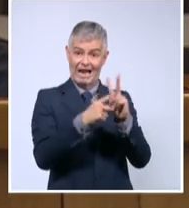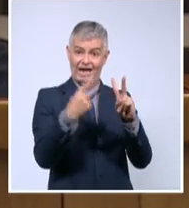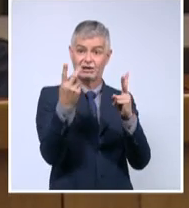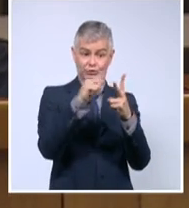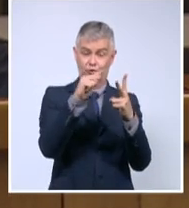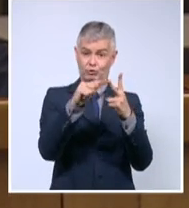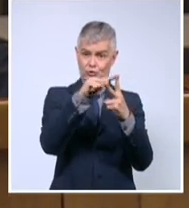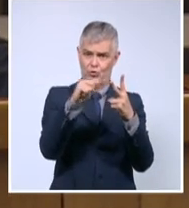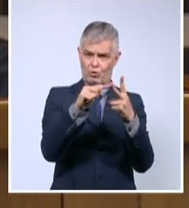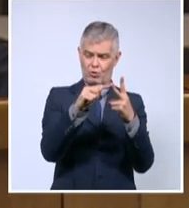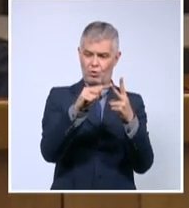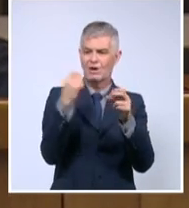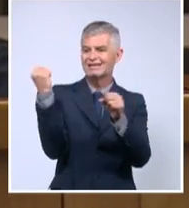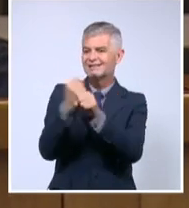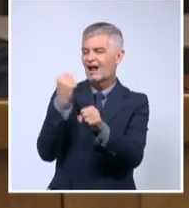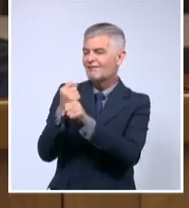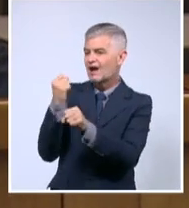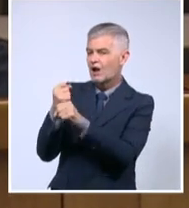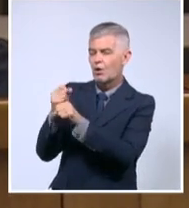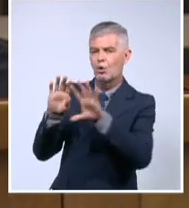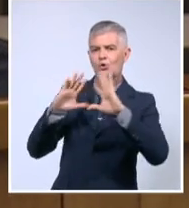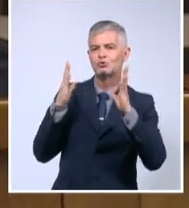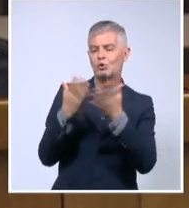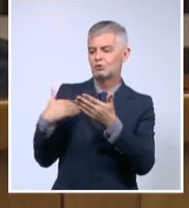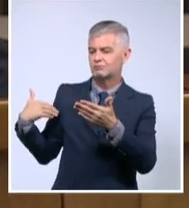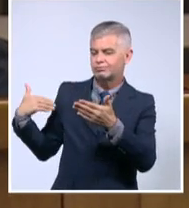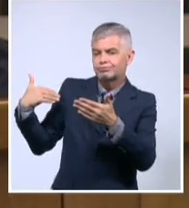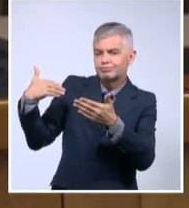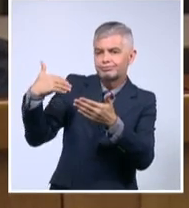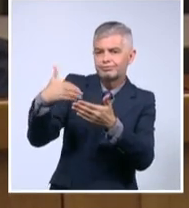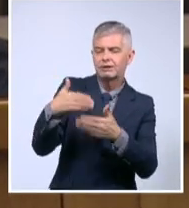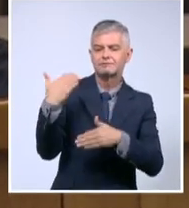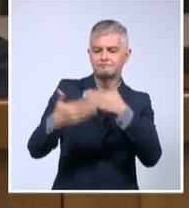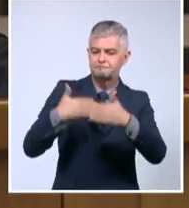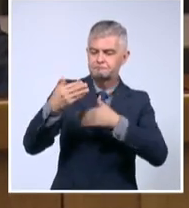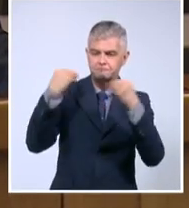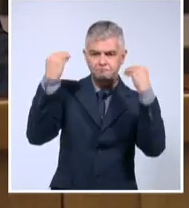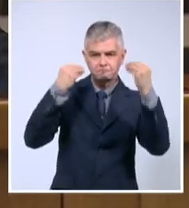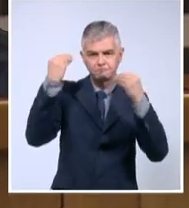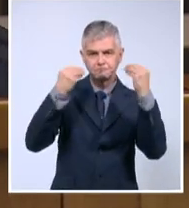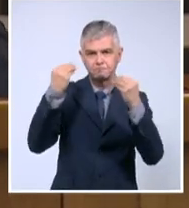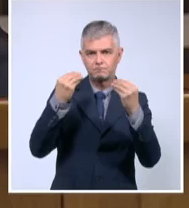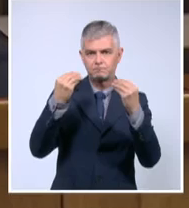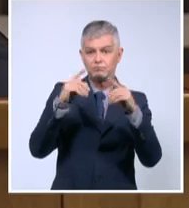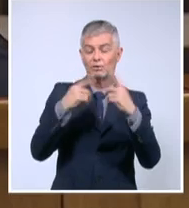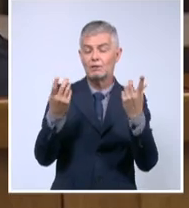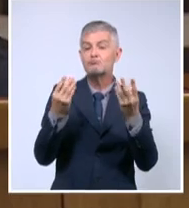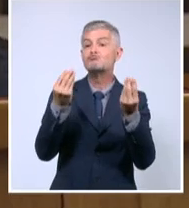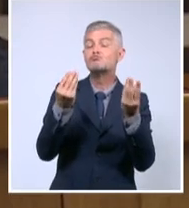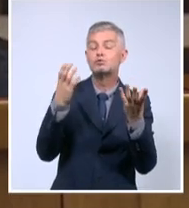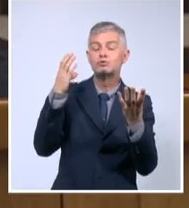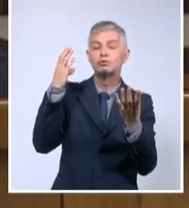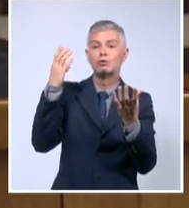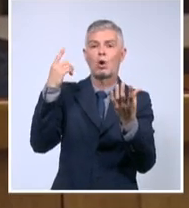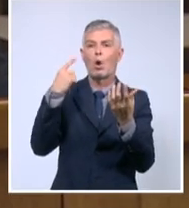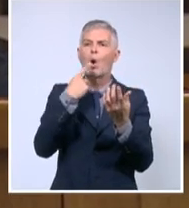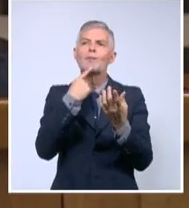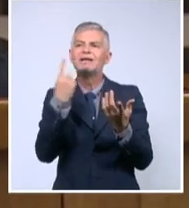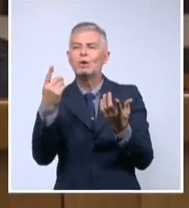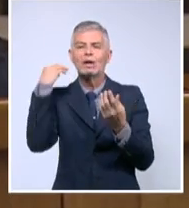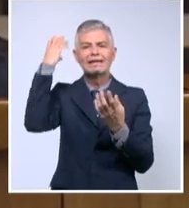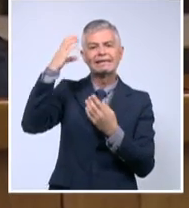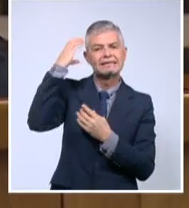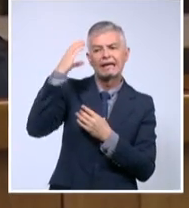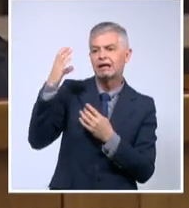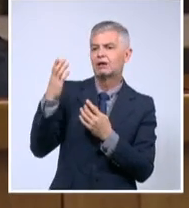de una ardua labor de los encargados de su elaboración, sobre todo a partir del alto número de opiniones como resultado de los procesos de